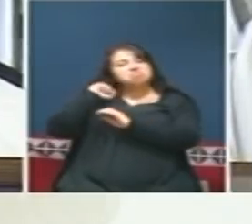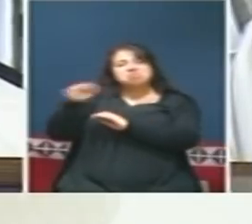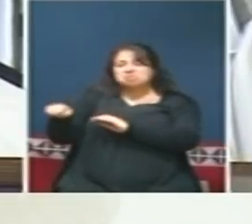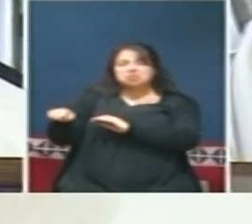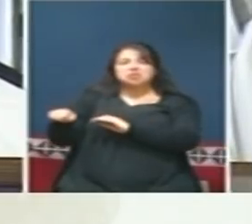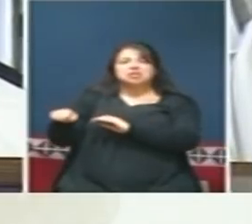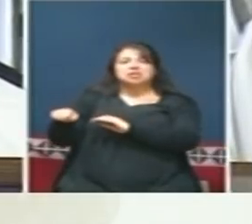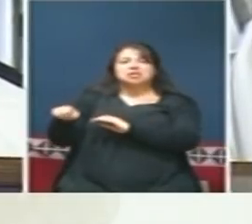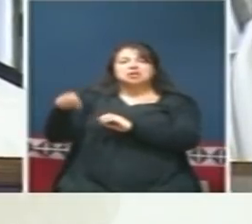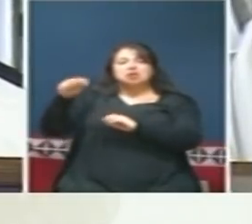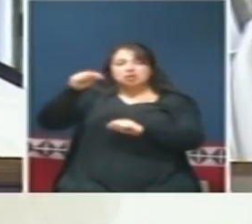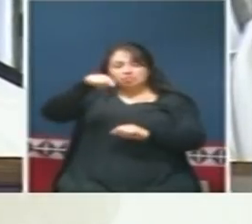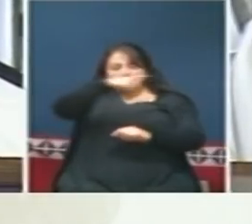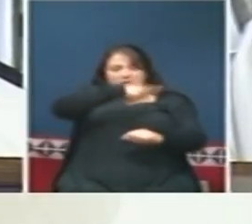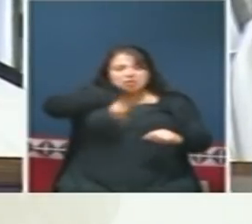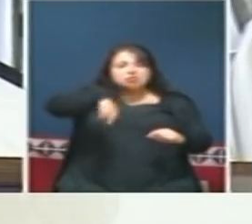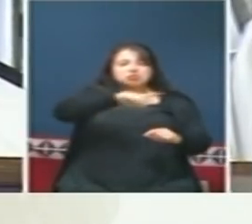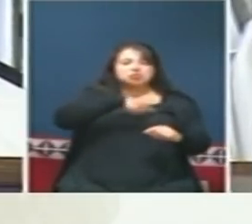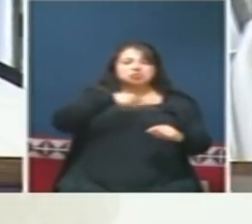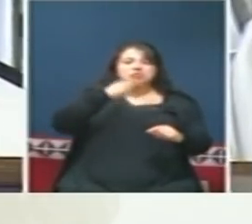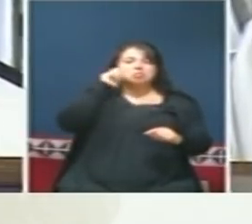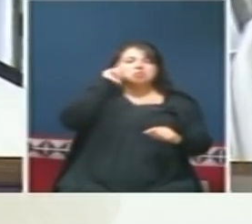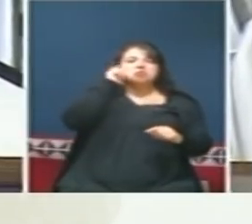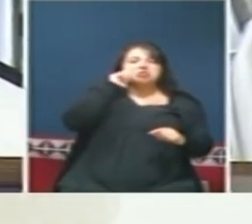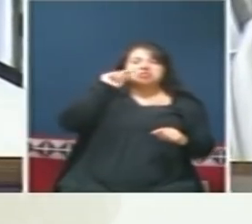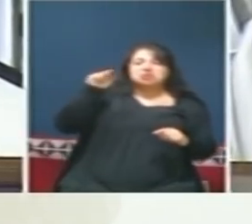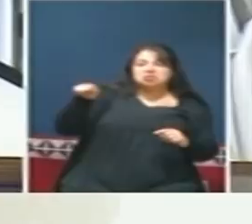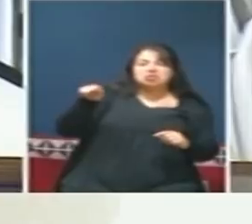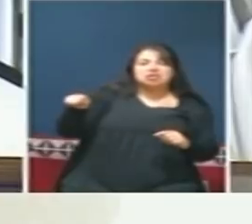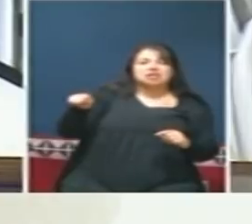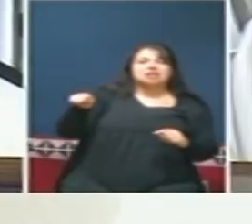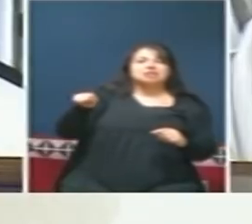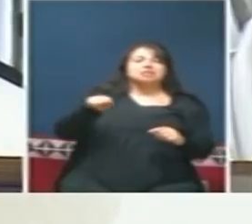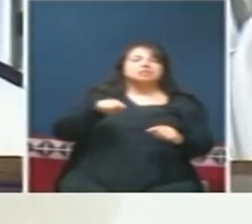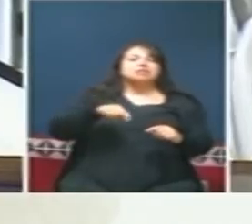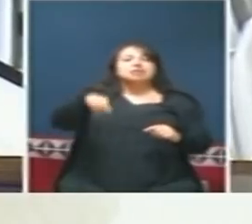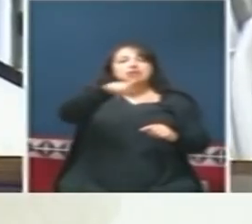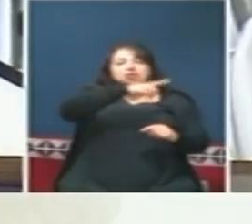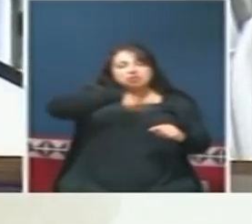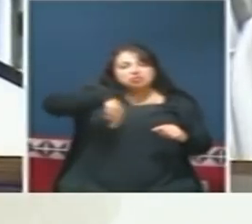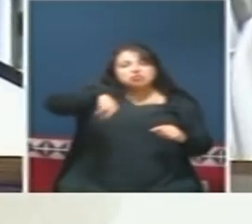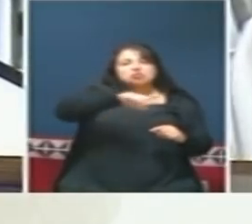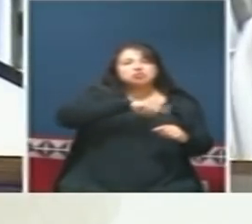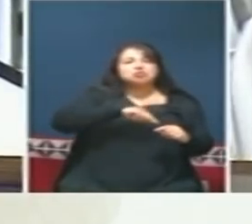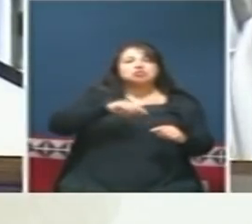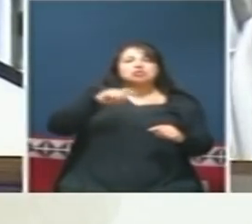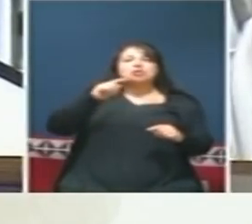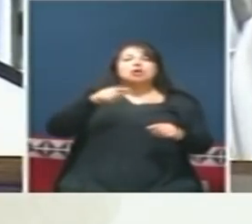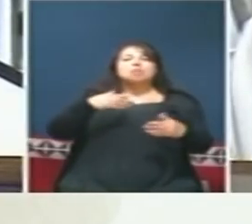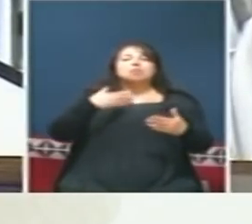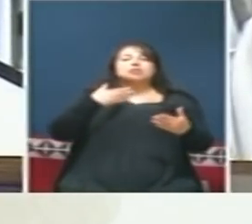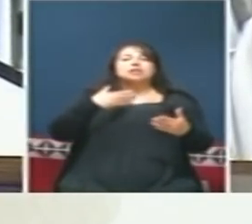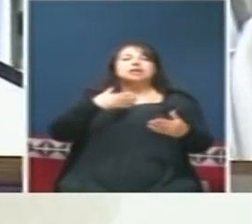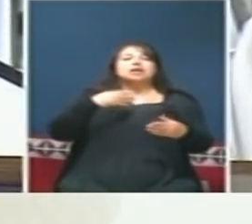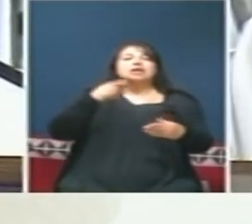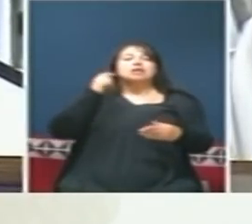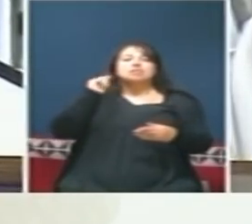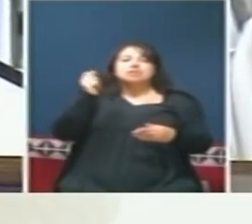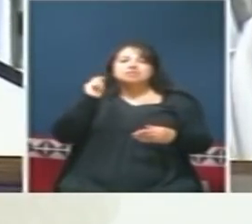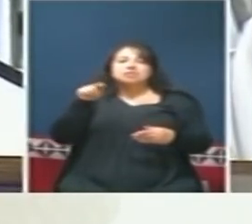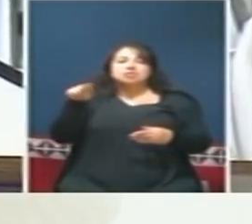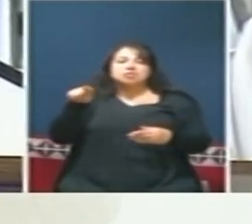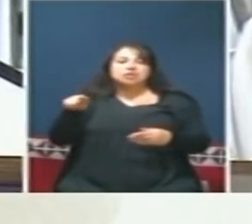nosotros para seguir andando. Estamos nosotros para seguir la huella. Estamos nosotros porque